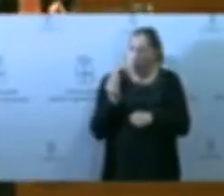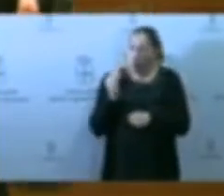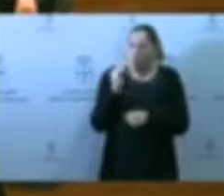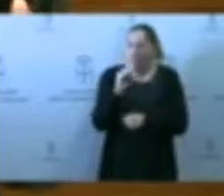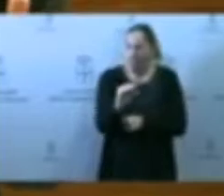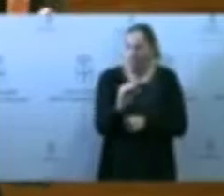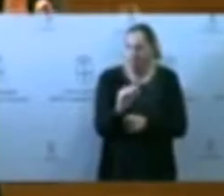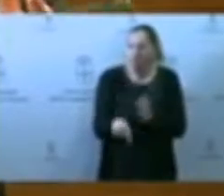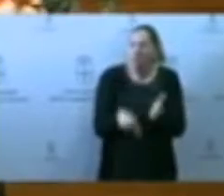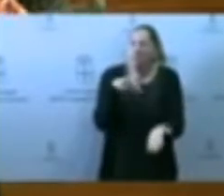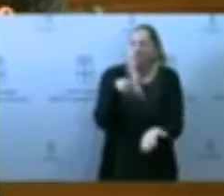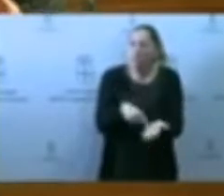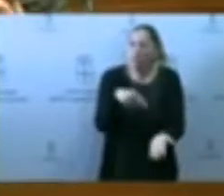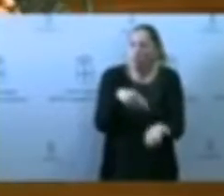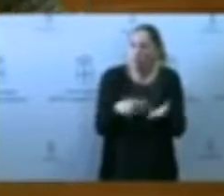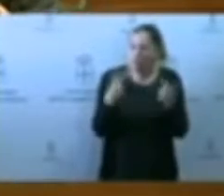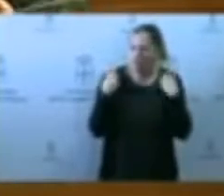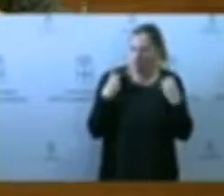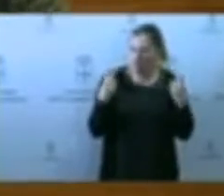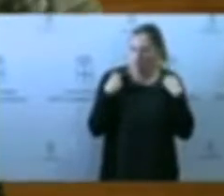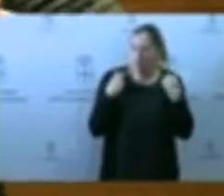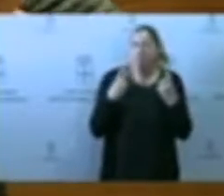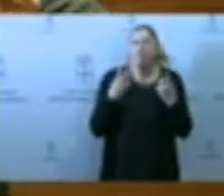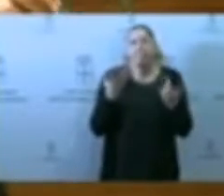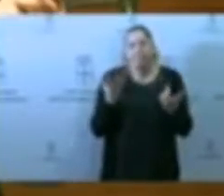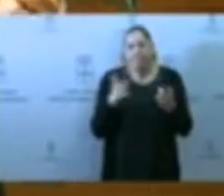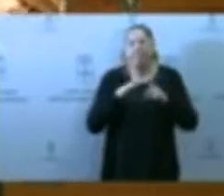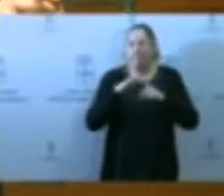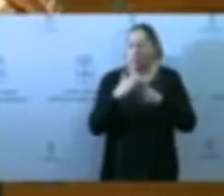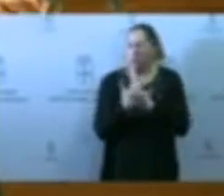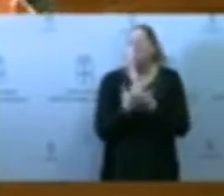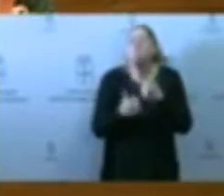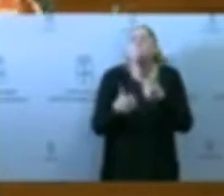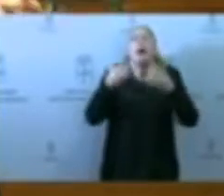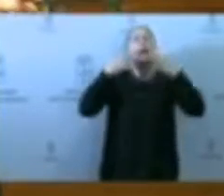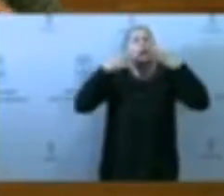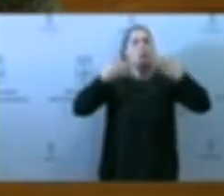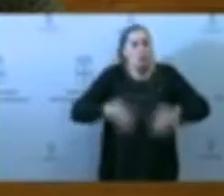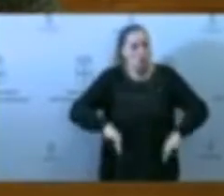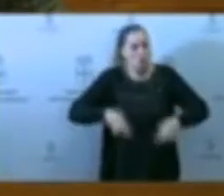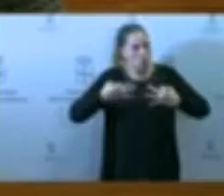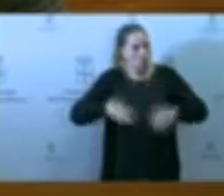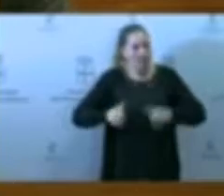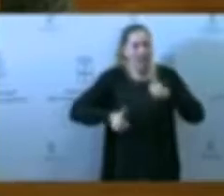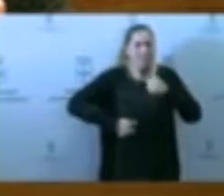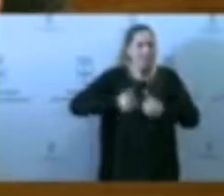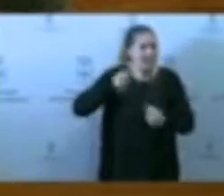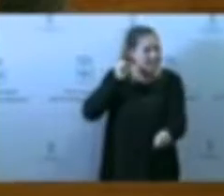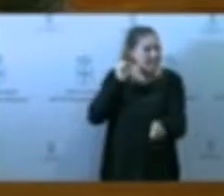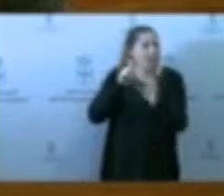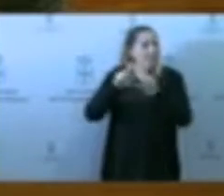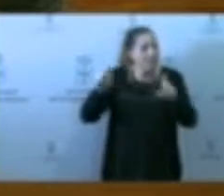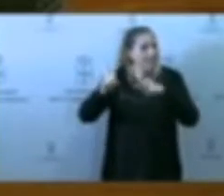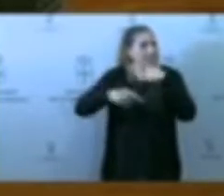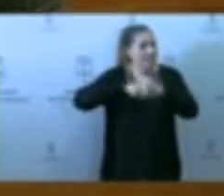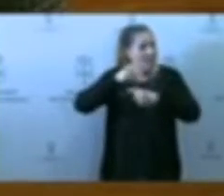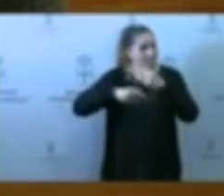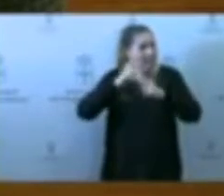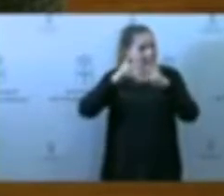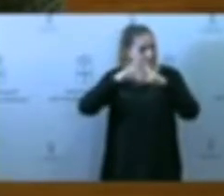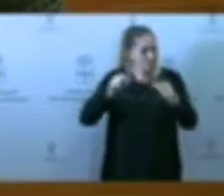cuota tributaria, estaríamos en una situación razonable y estaríamos apostando por esa empresa familiar en